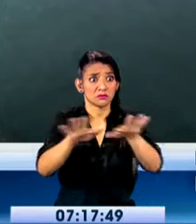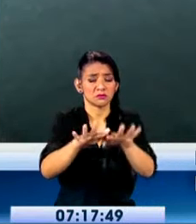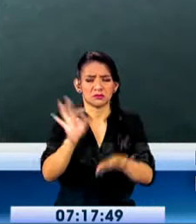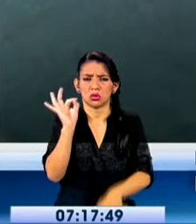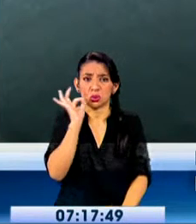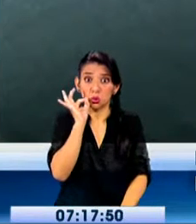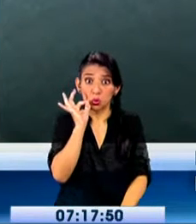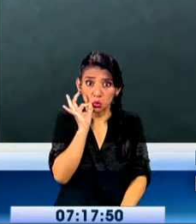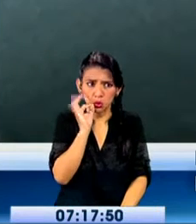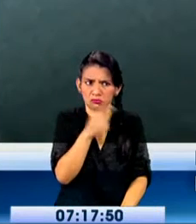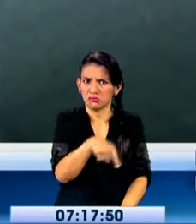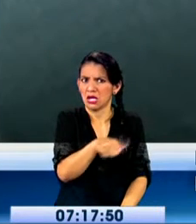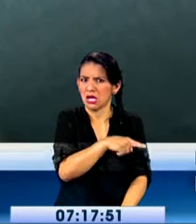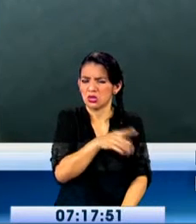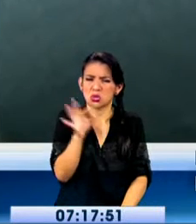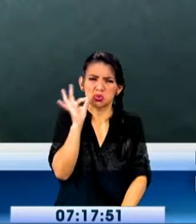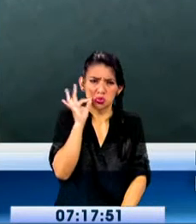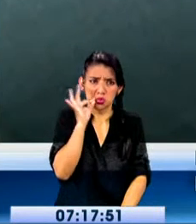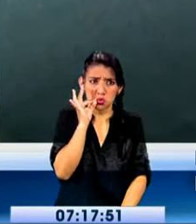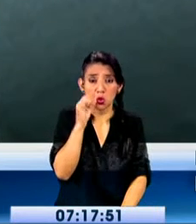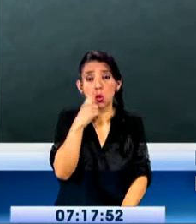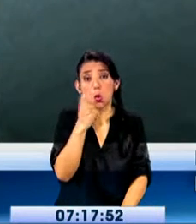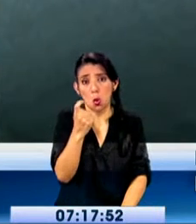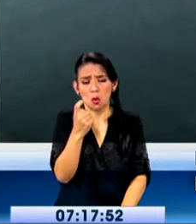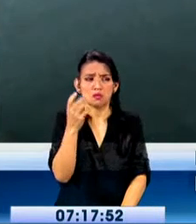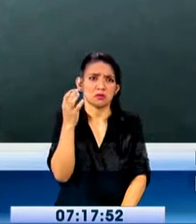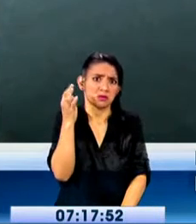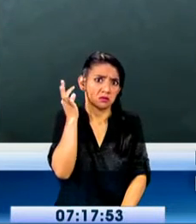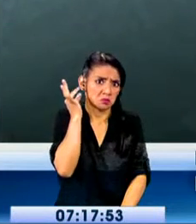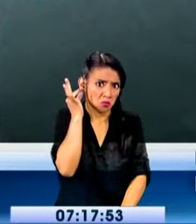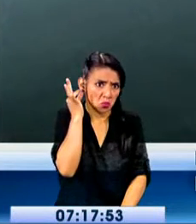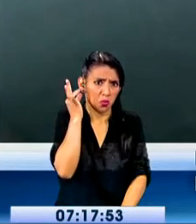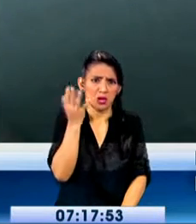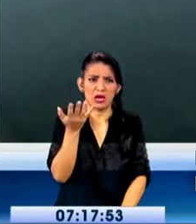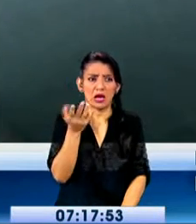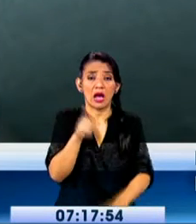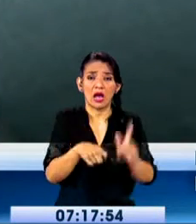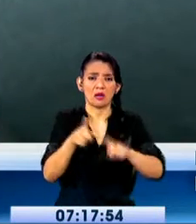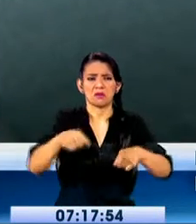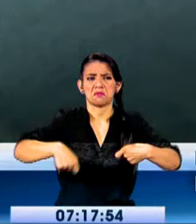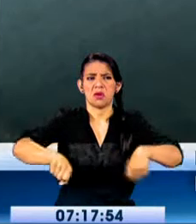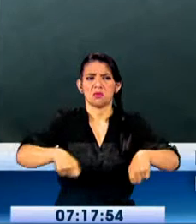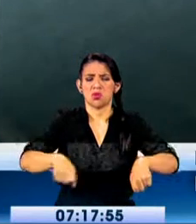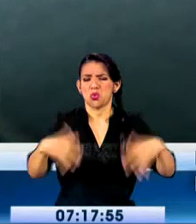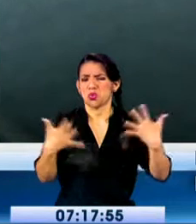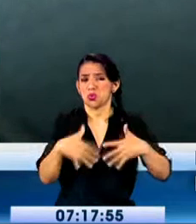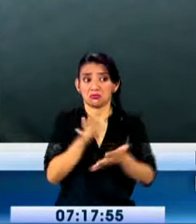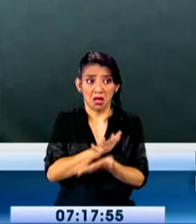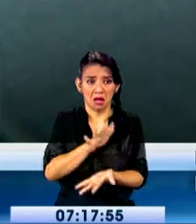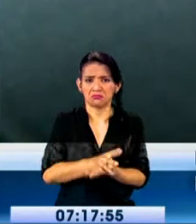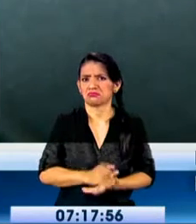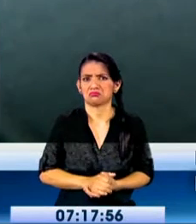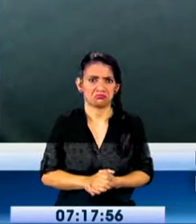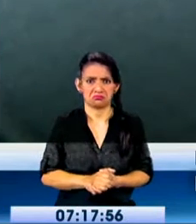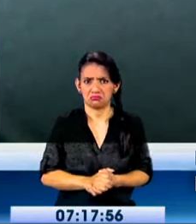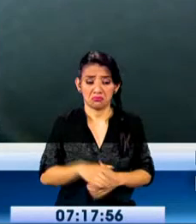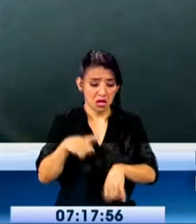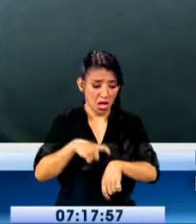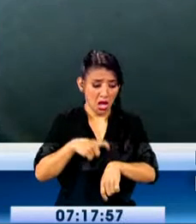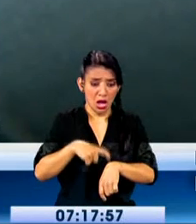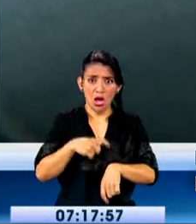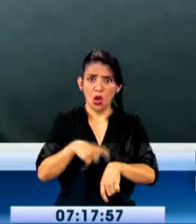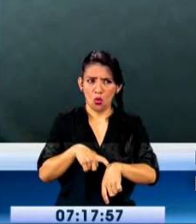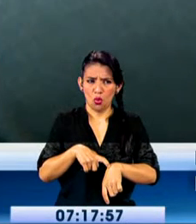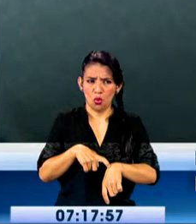los chicos que fuman bastante por aquí, chicas con niños en tricimotos. No, esto no es tranquilo. A lo menos esta hora, que es la